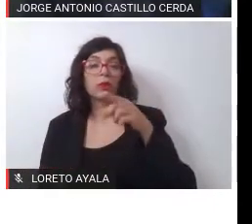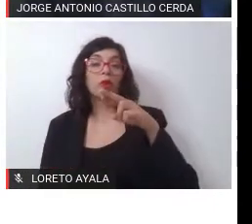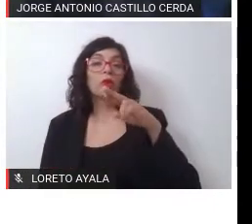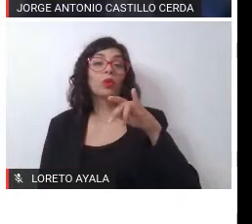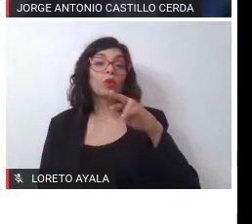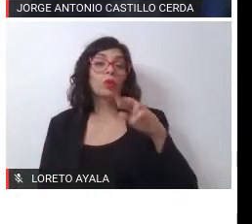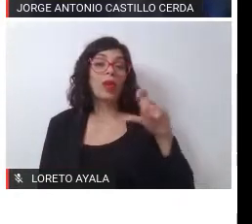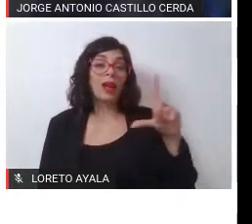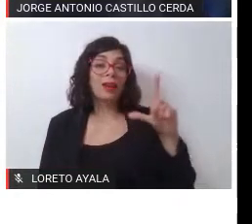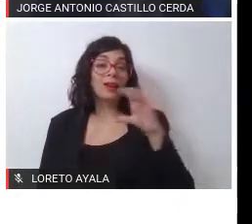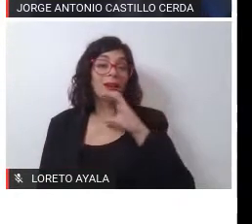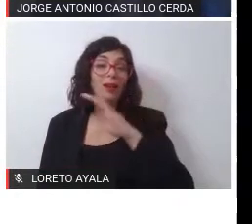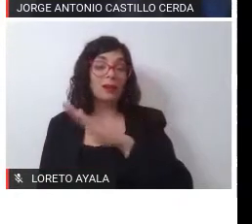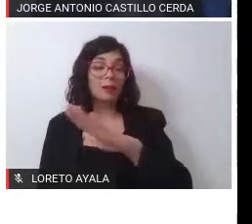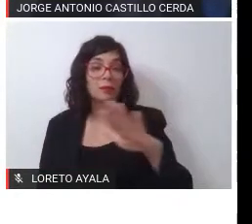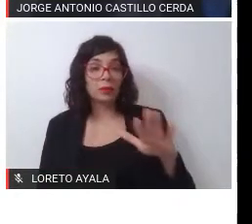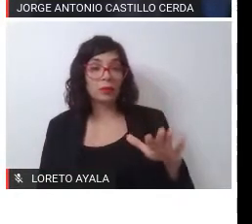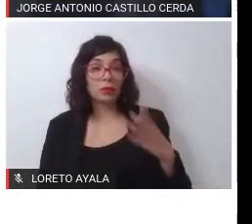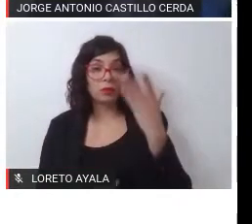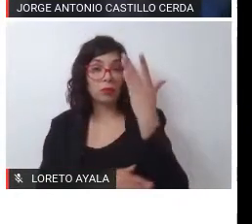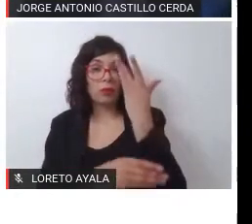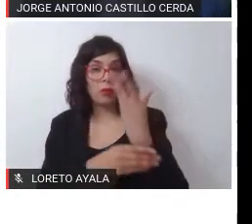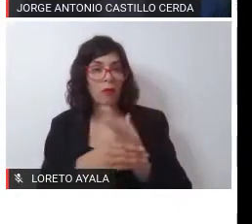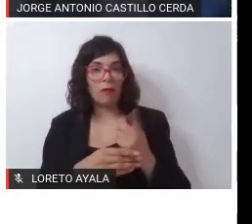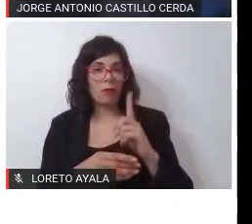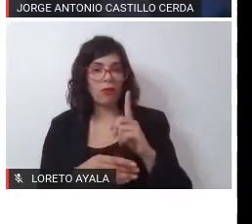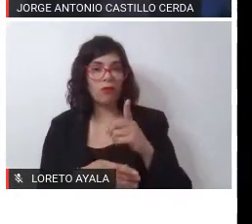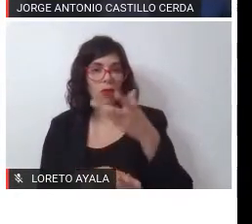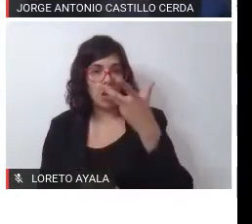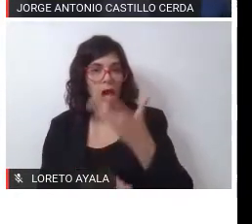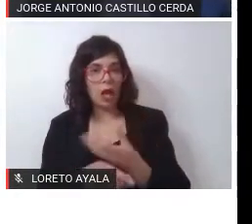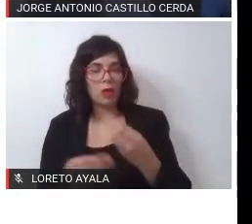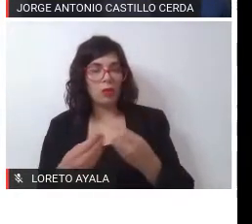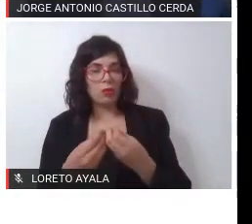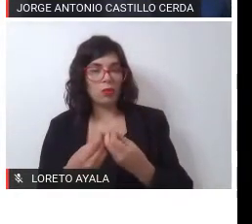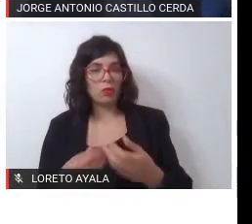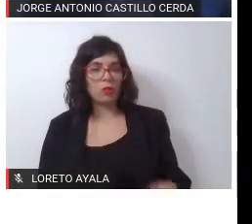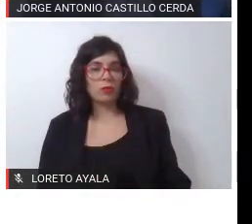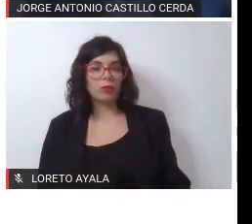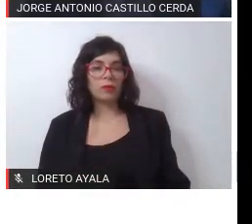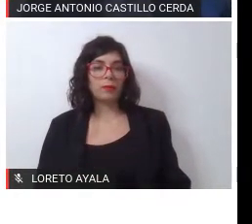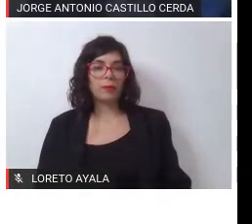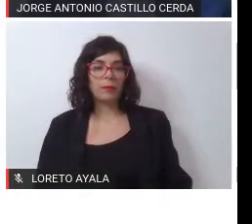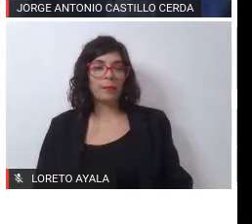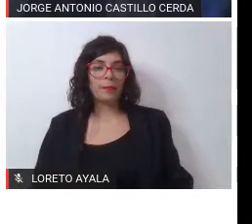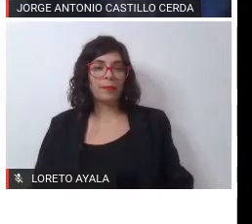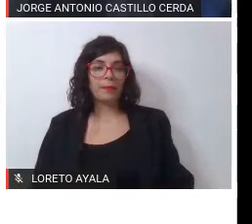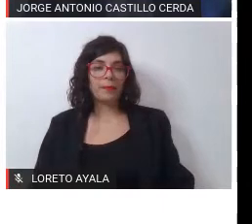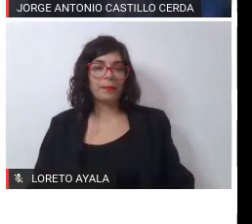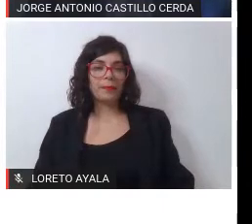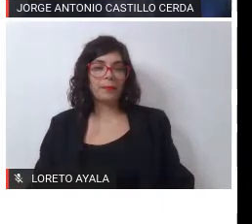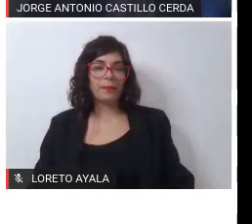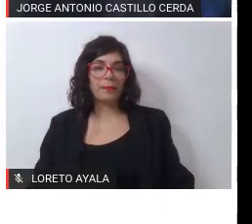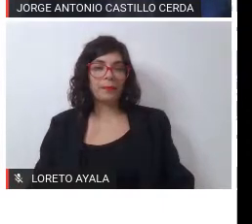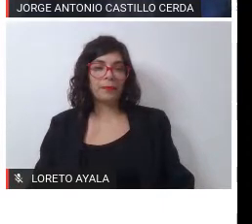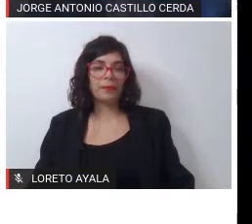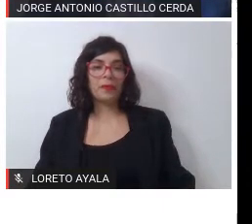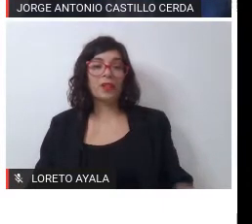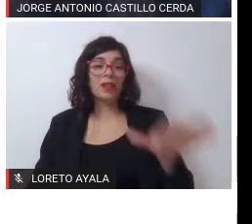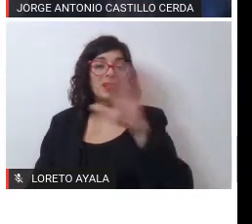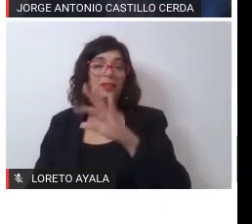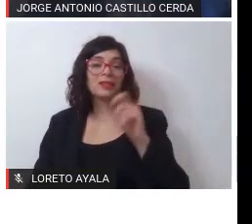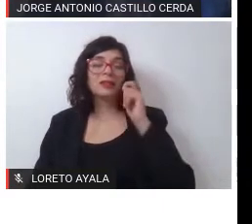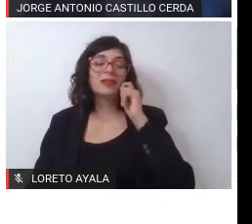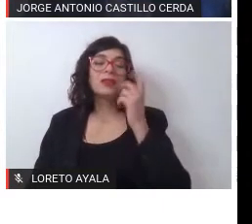desapareciendo, está lleno de potencialidad. La ruralidad de hoy constituye una forma de vida y una visión del